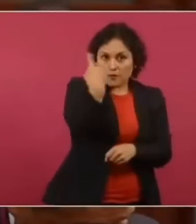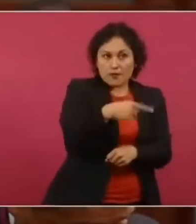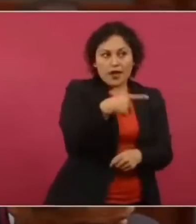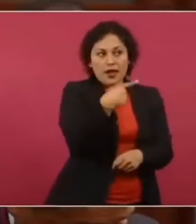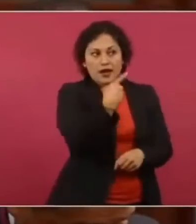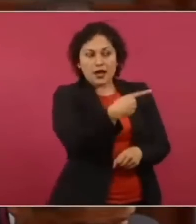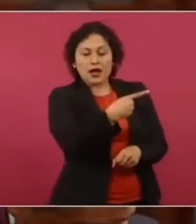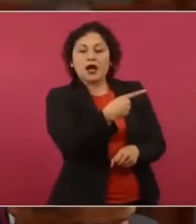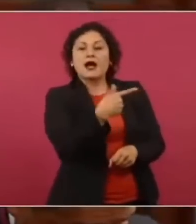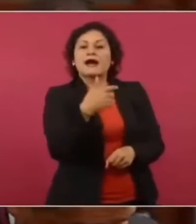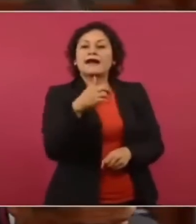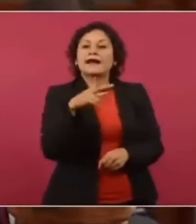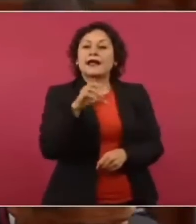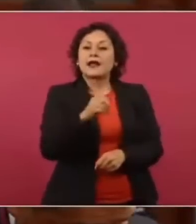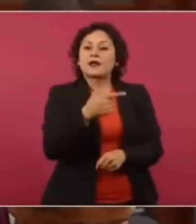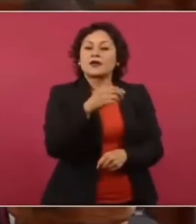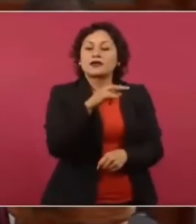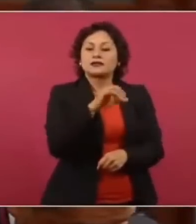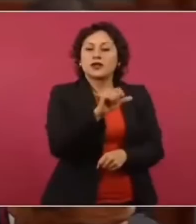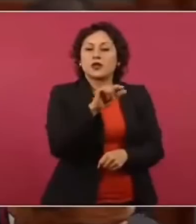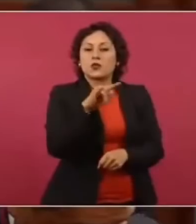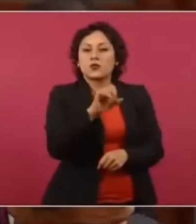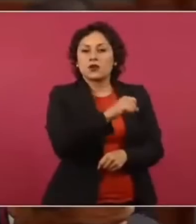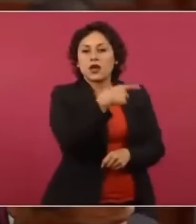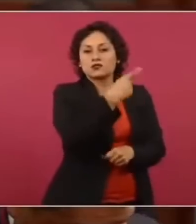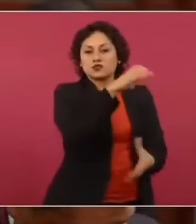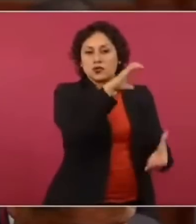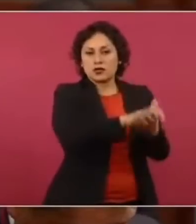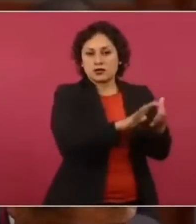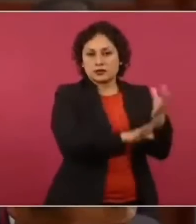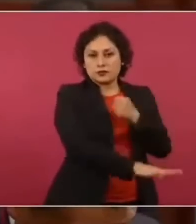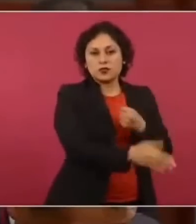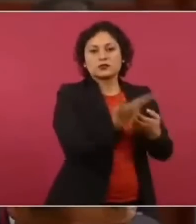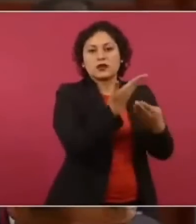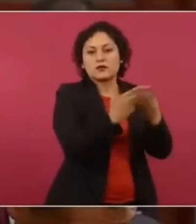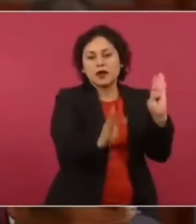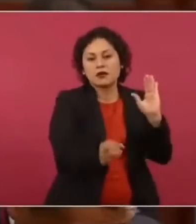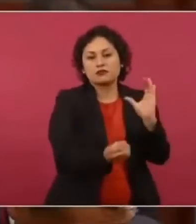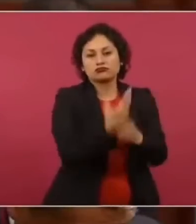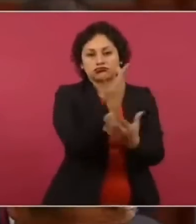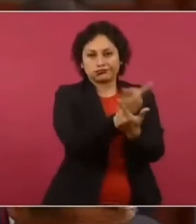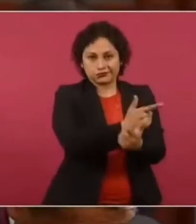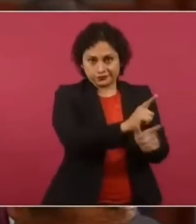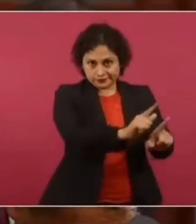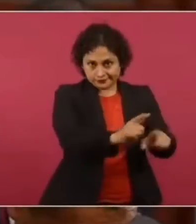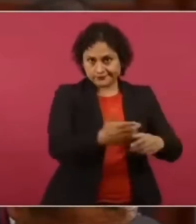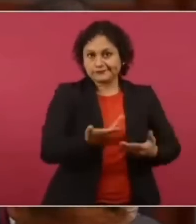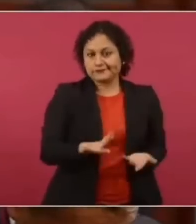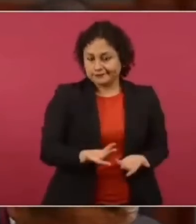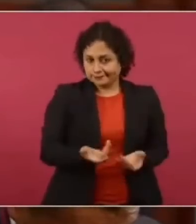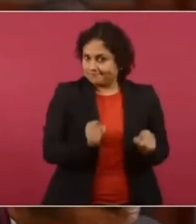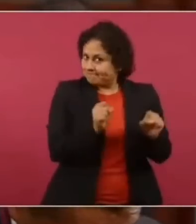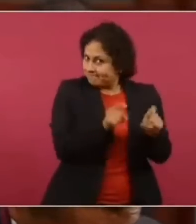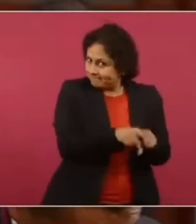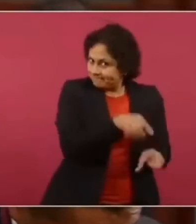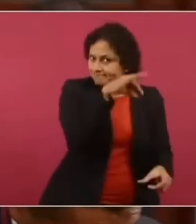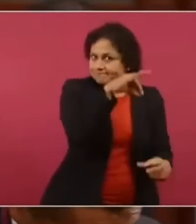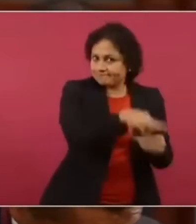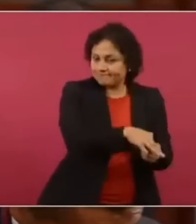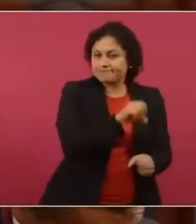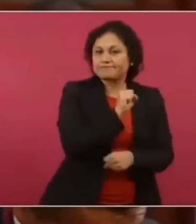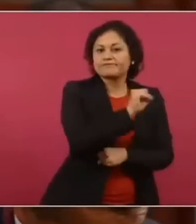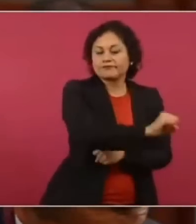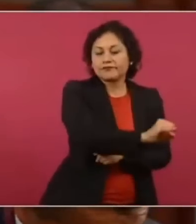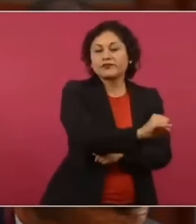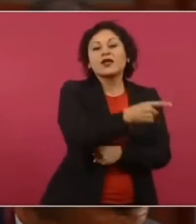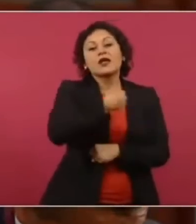y que dentro de otras de las propias irregularidades que se señalan precisamente en la investigación